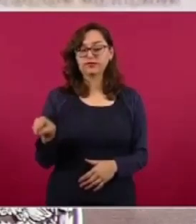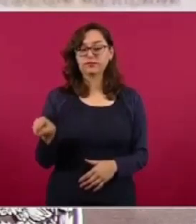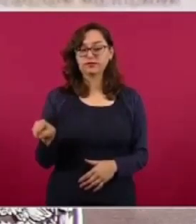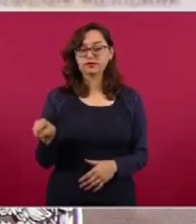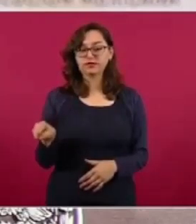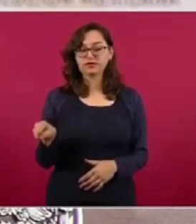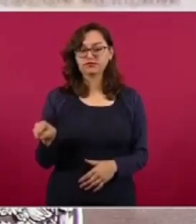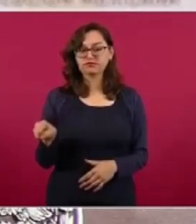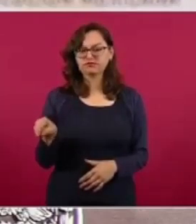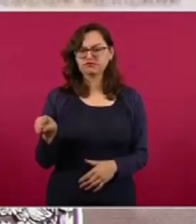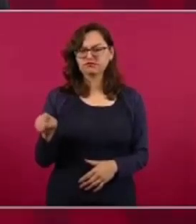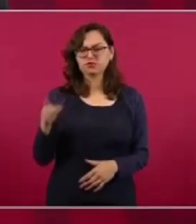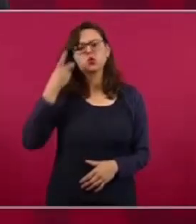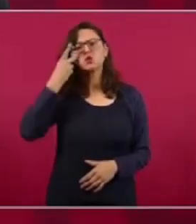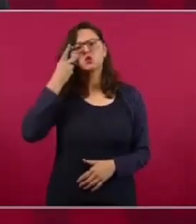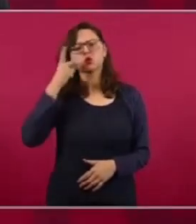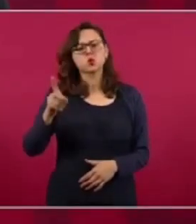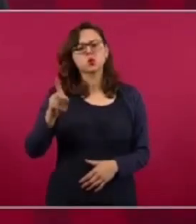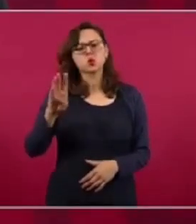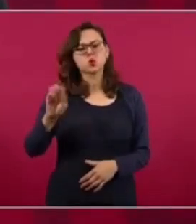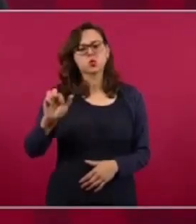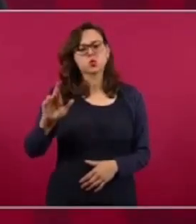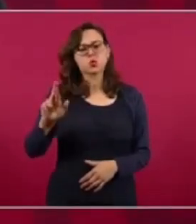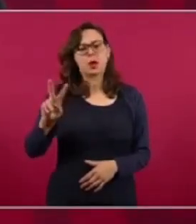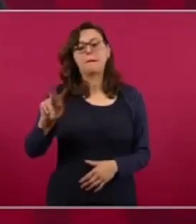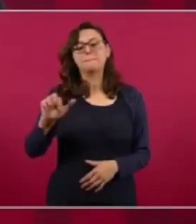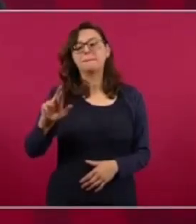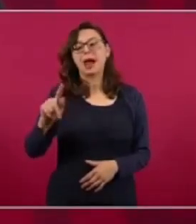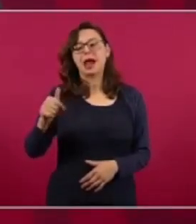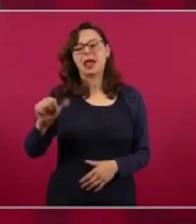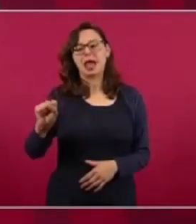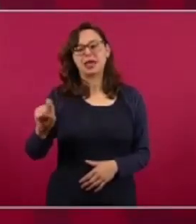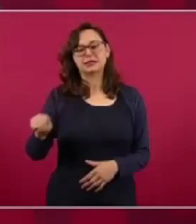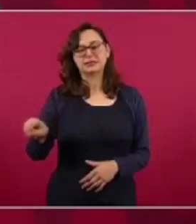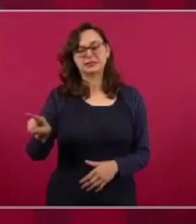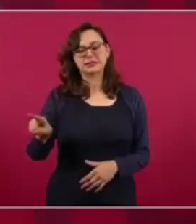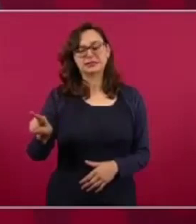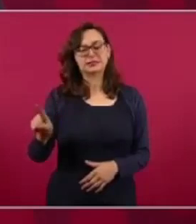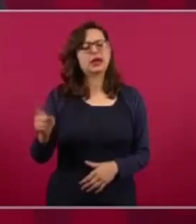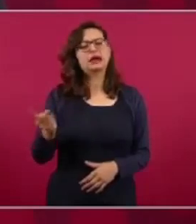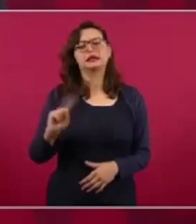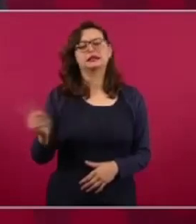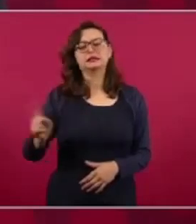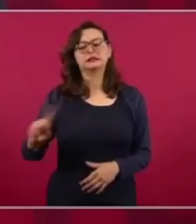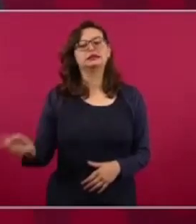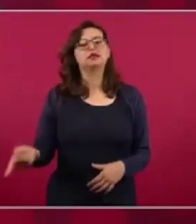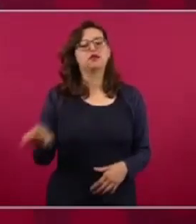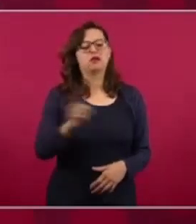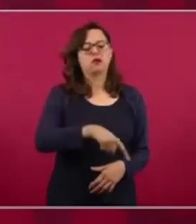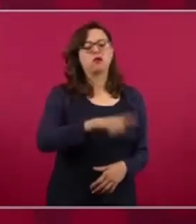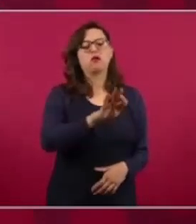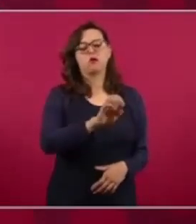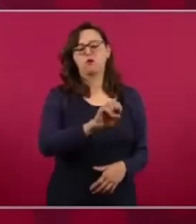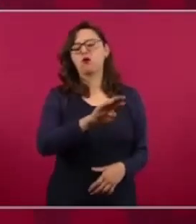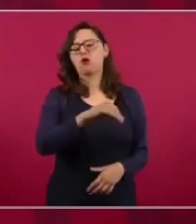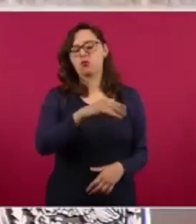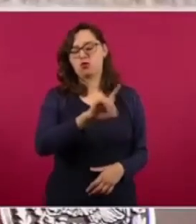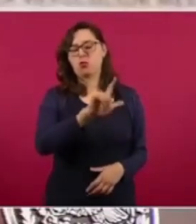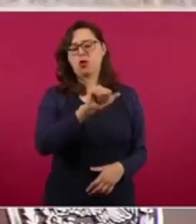de los Vargas, ¿no? Sí, no, no era eso. No, eran de.